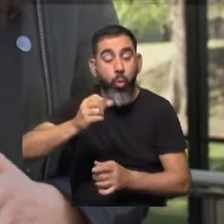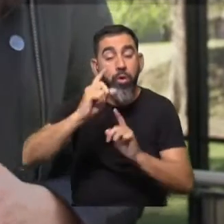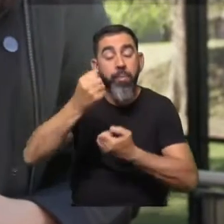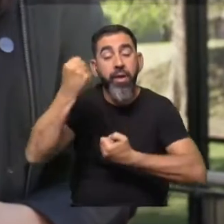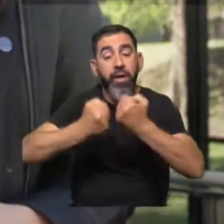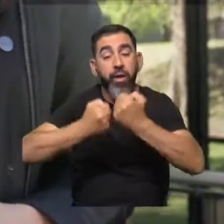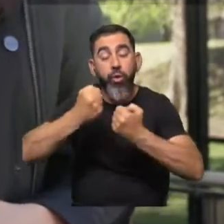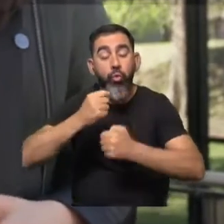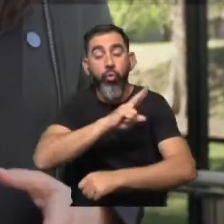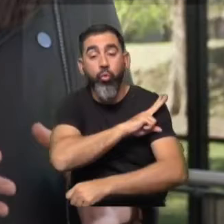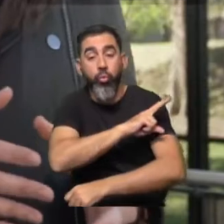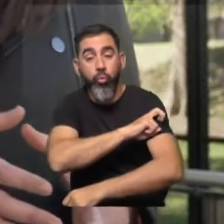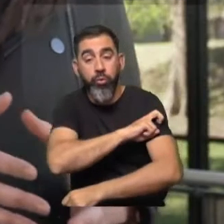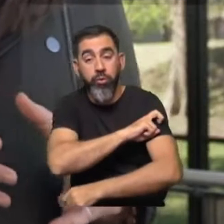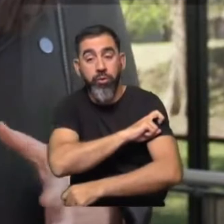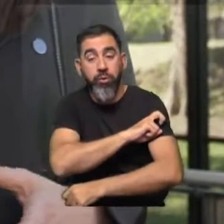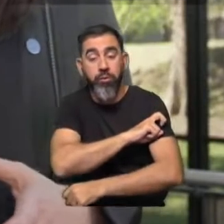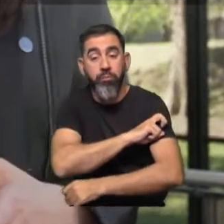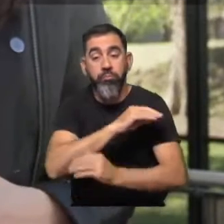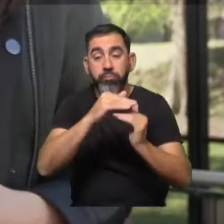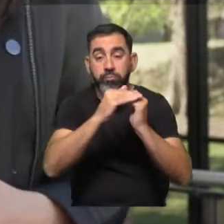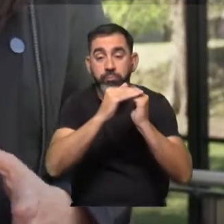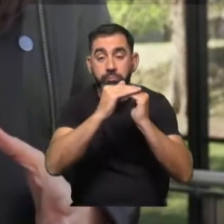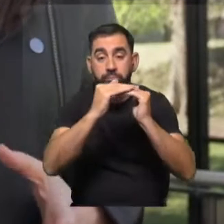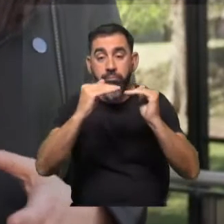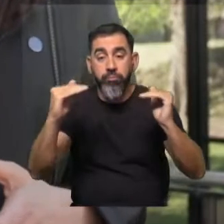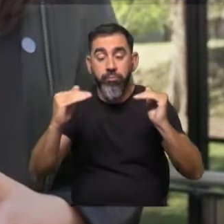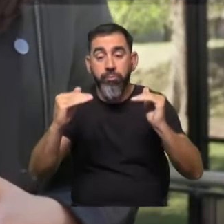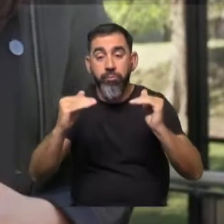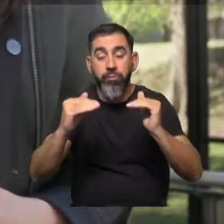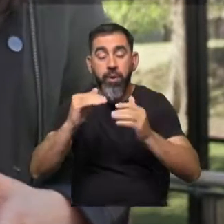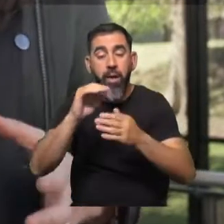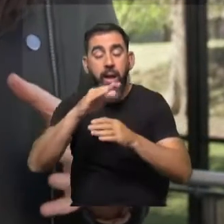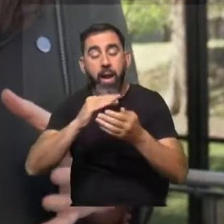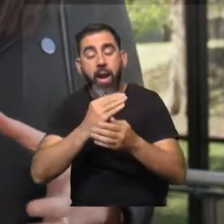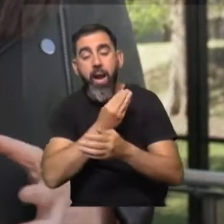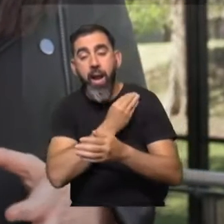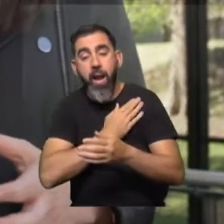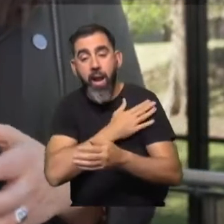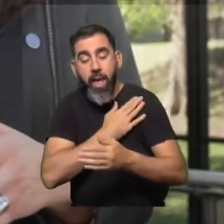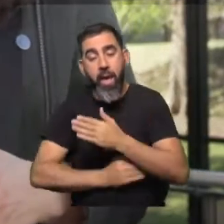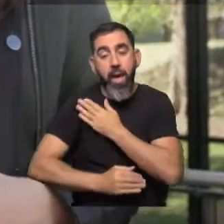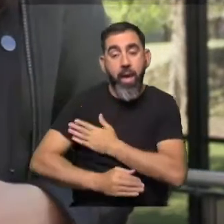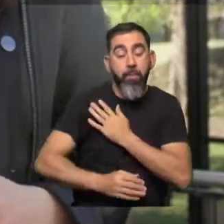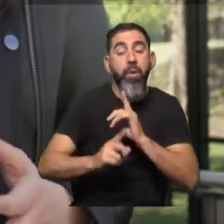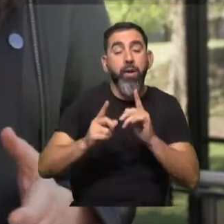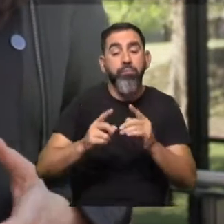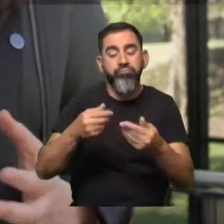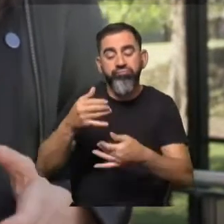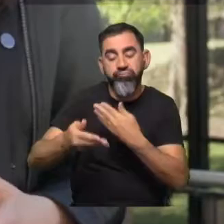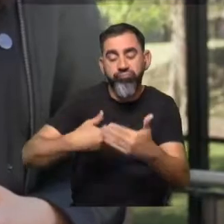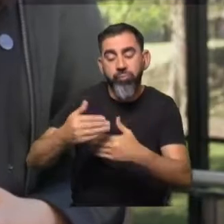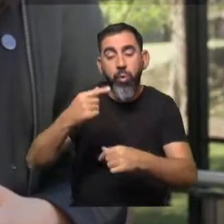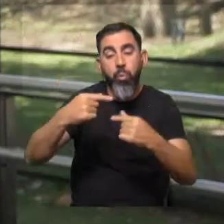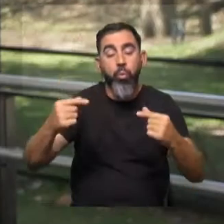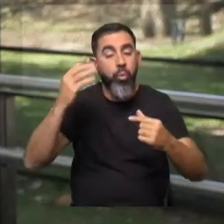industria farmacéutica para la estabilidad estructural de ungüentos y cremas y también como espesante para productos para